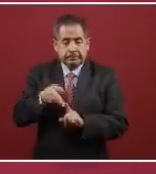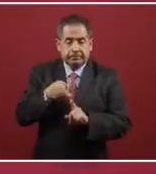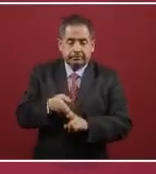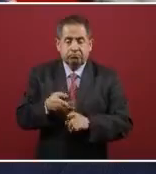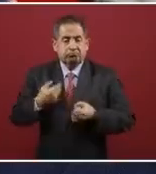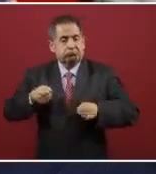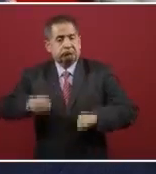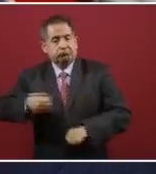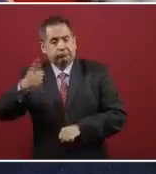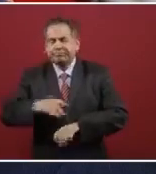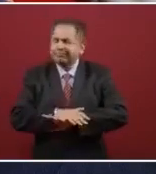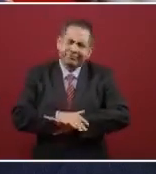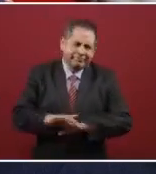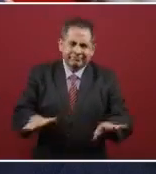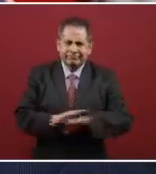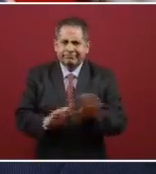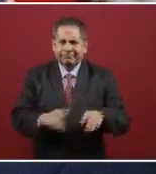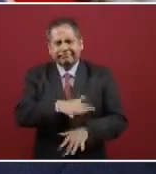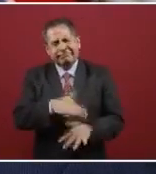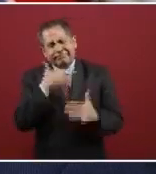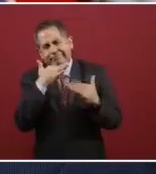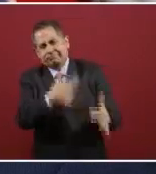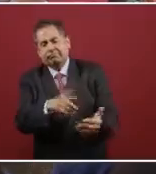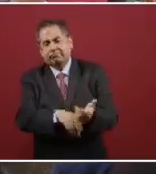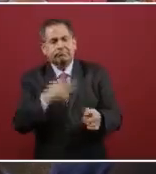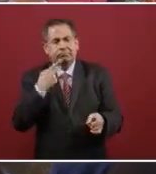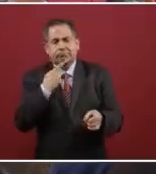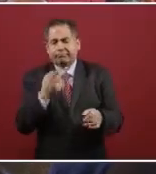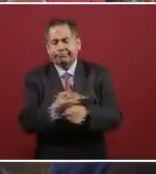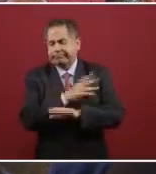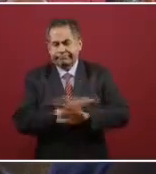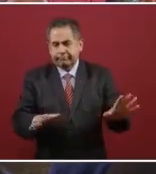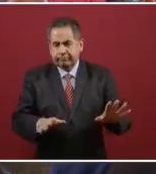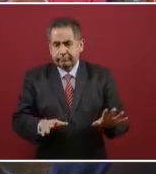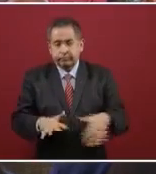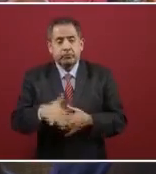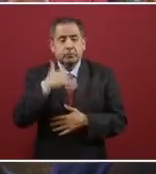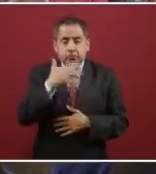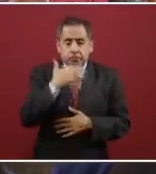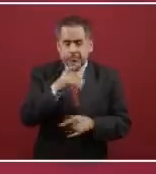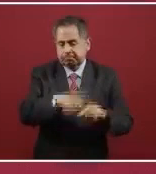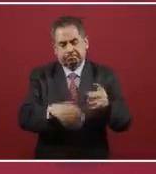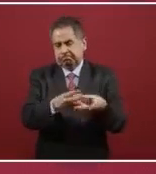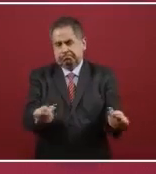nepotismo, ninguna de esas lacras de la política, y no hay corrupción.